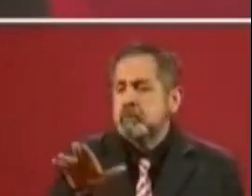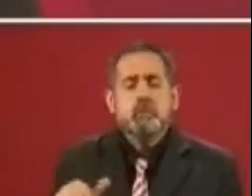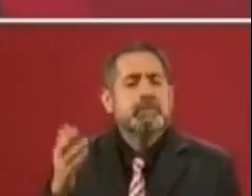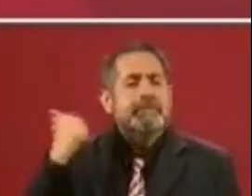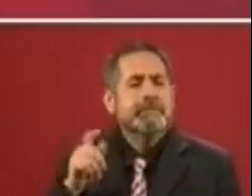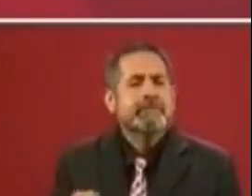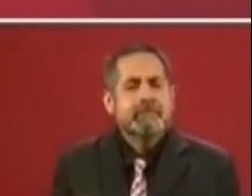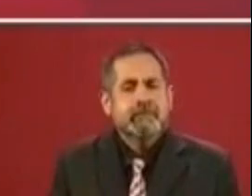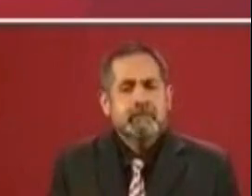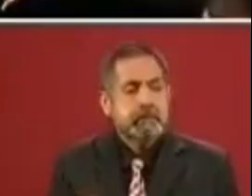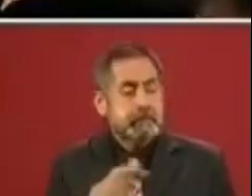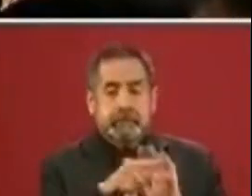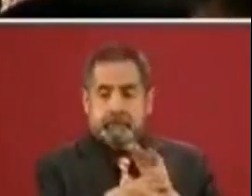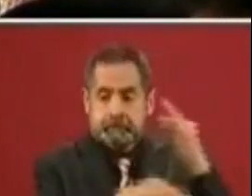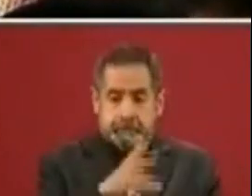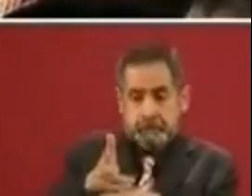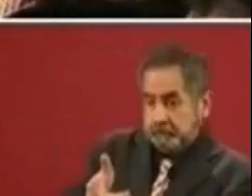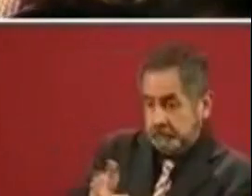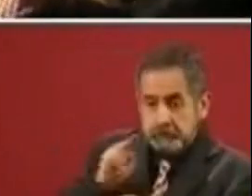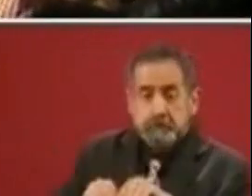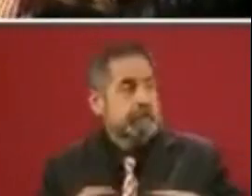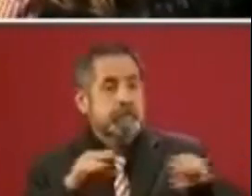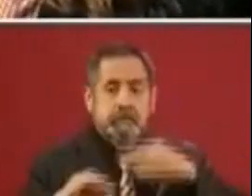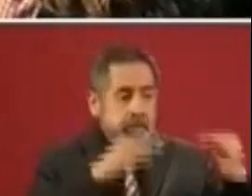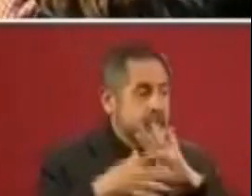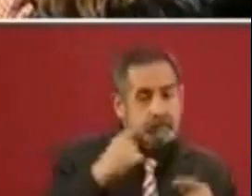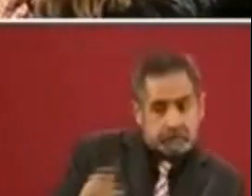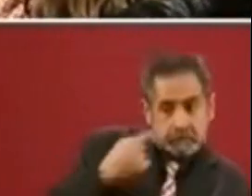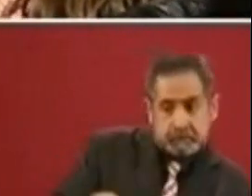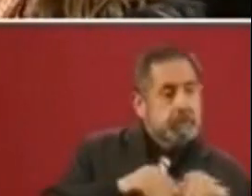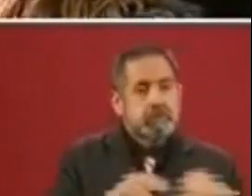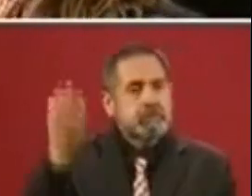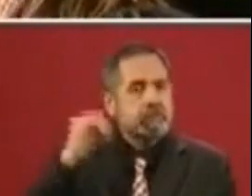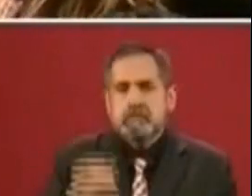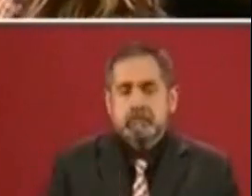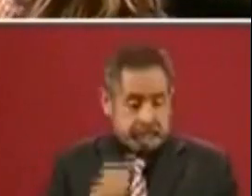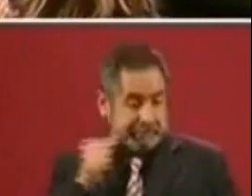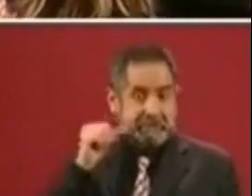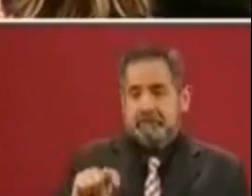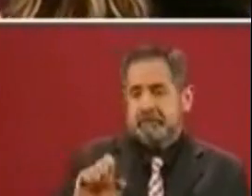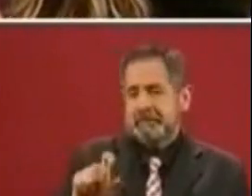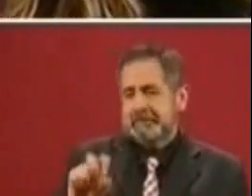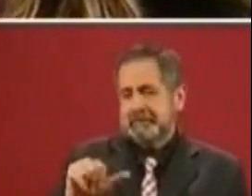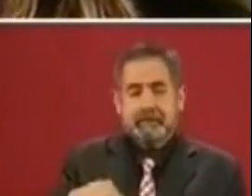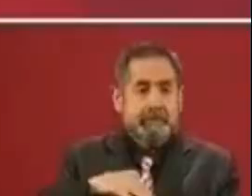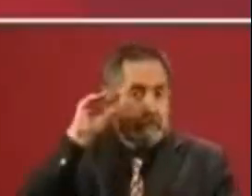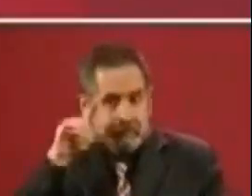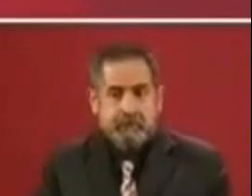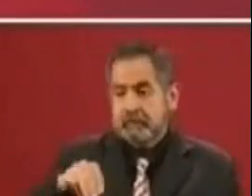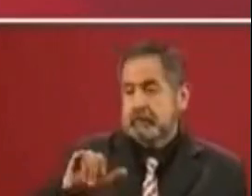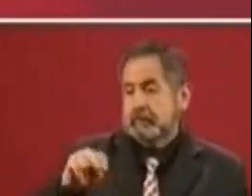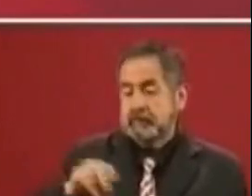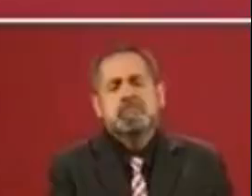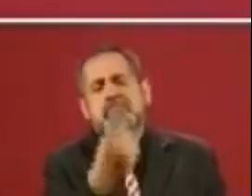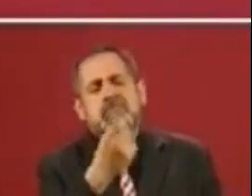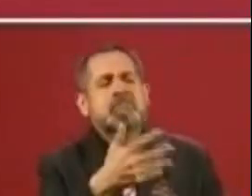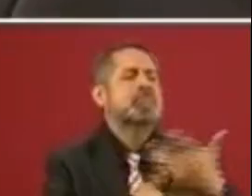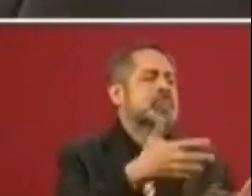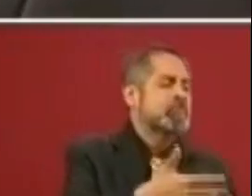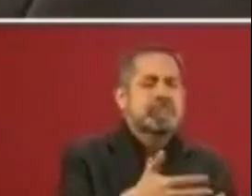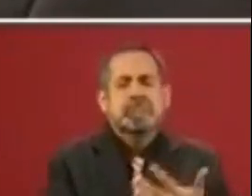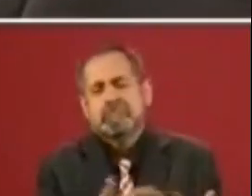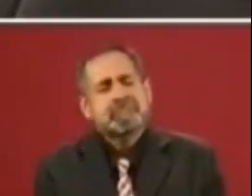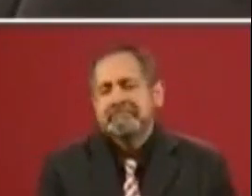tuvimos cobertura de los medios, como ayer, Televisa en vivo, Milenio en vivo, todos.